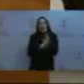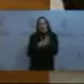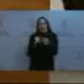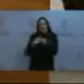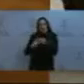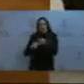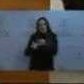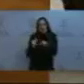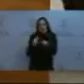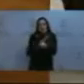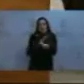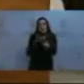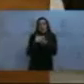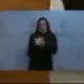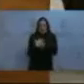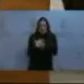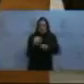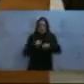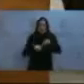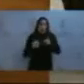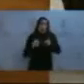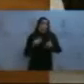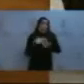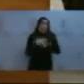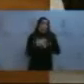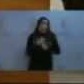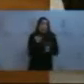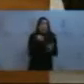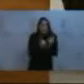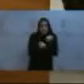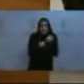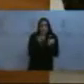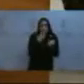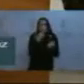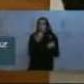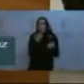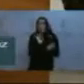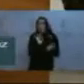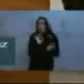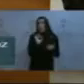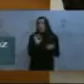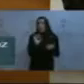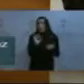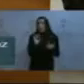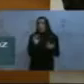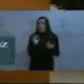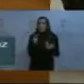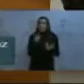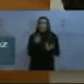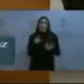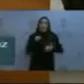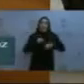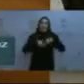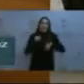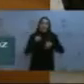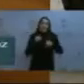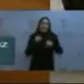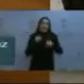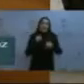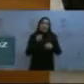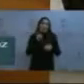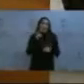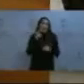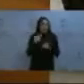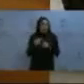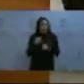condicionantes, naturalmente, de naturaleza económica y tiene también condicionantes de naturaleza política. Nosotros